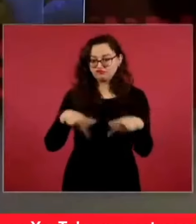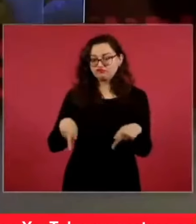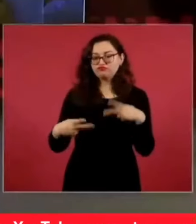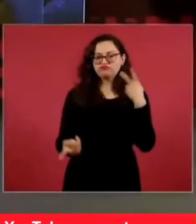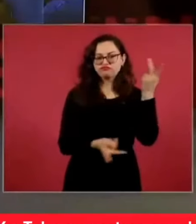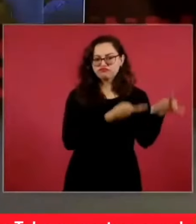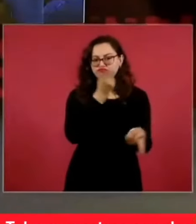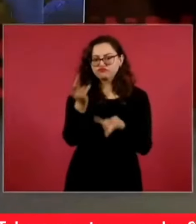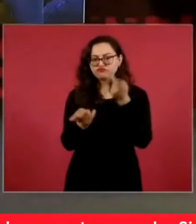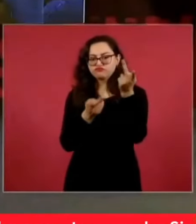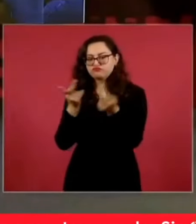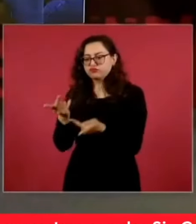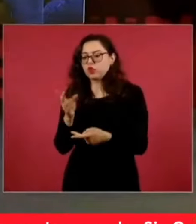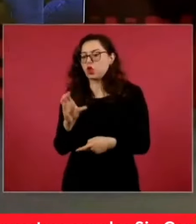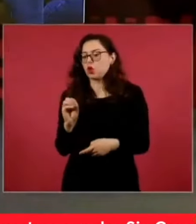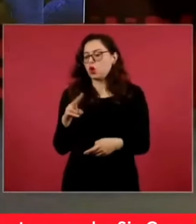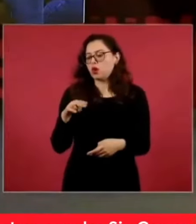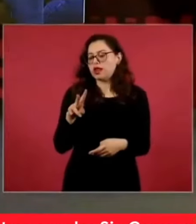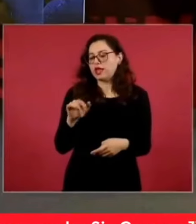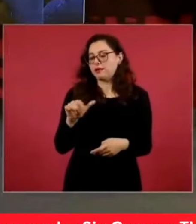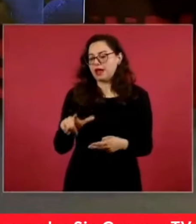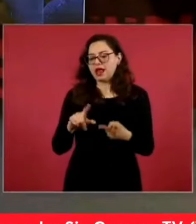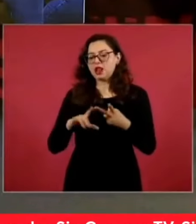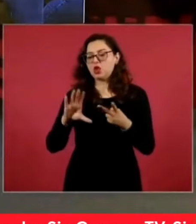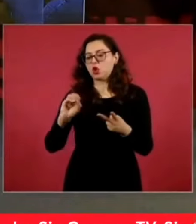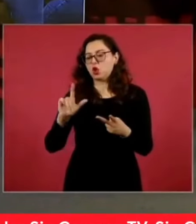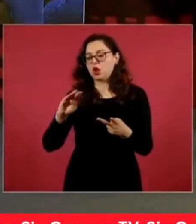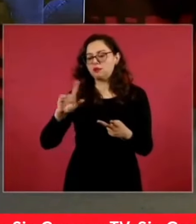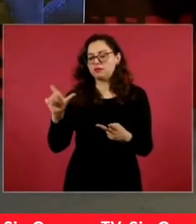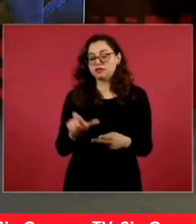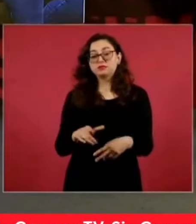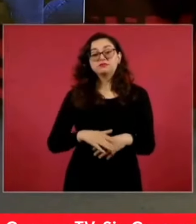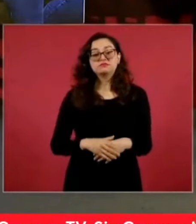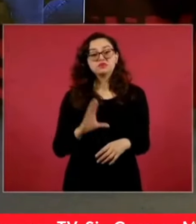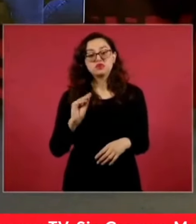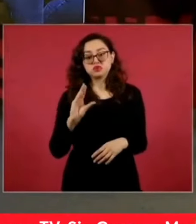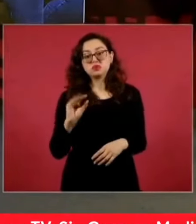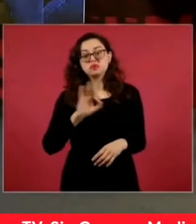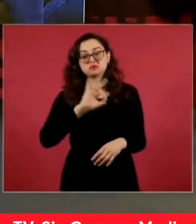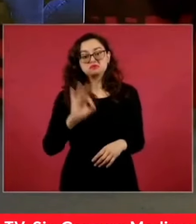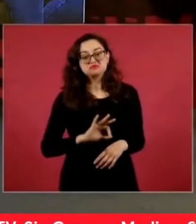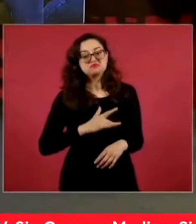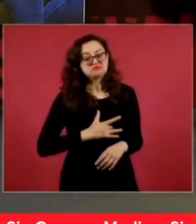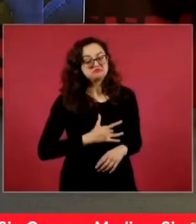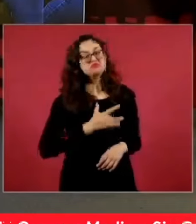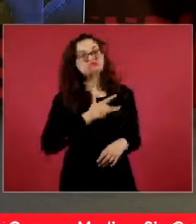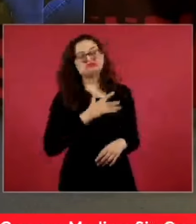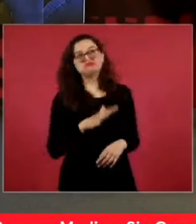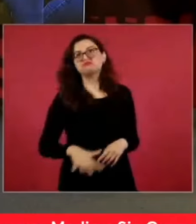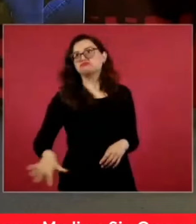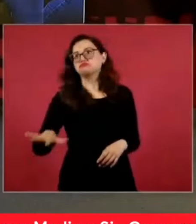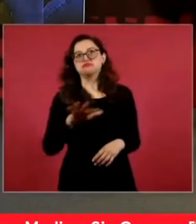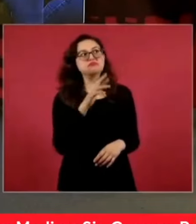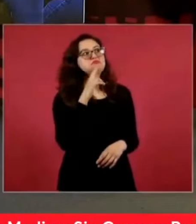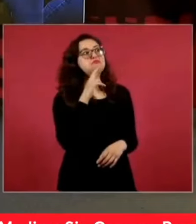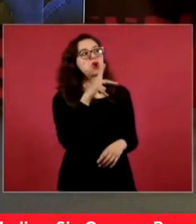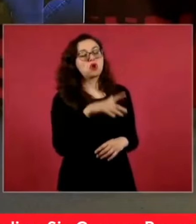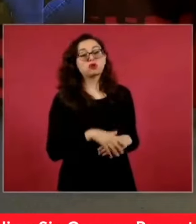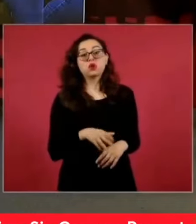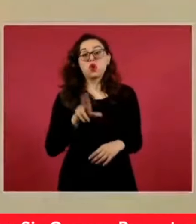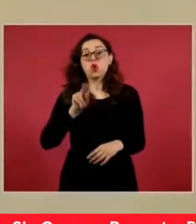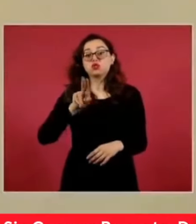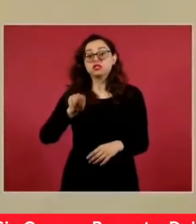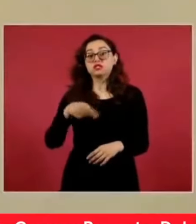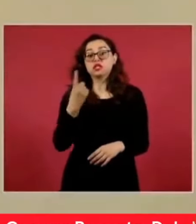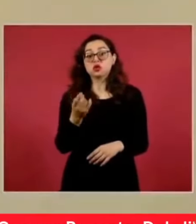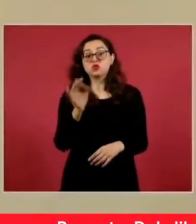realizaron con el coneval con el colegio de México el 90 por considera que mejoró su comunidad y 81 se sienten más seguras en